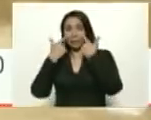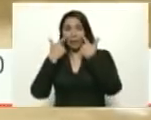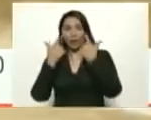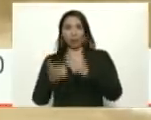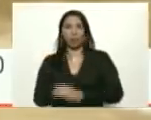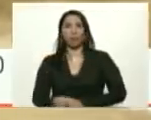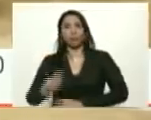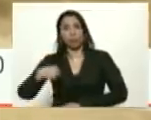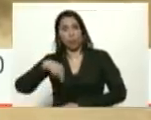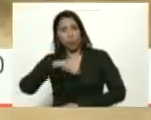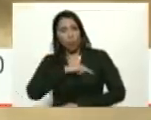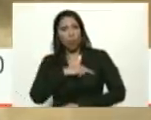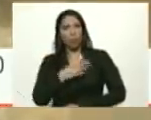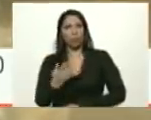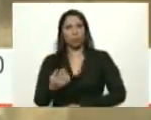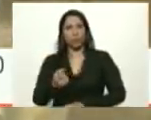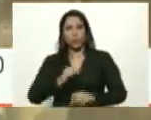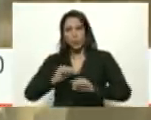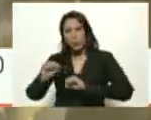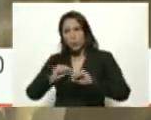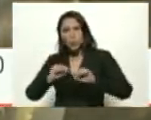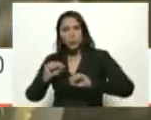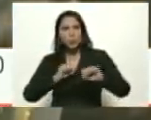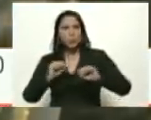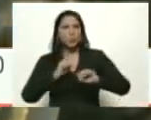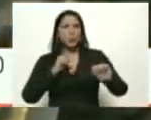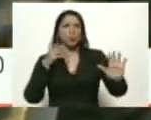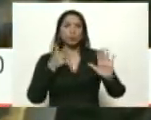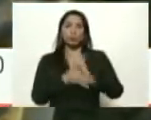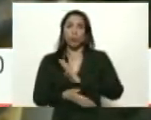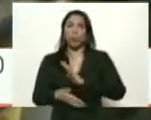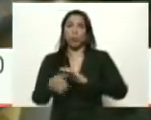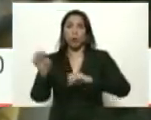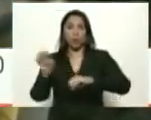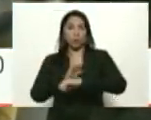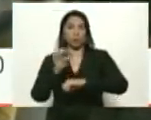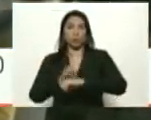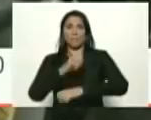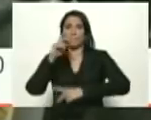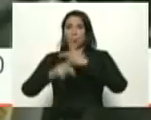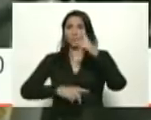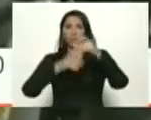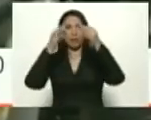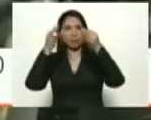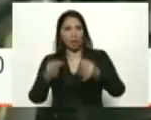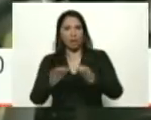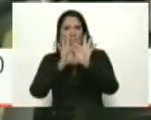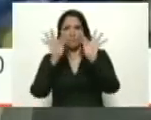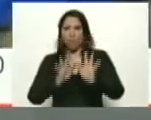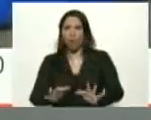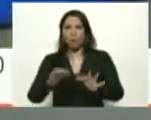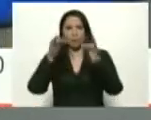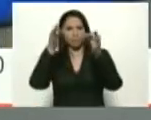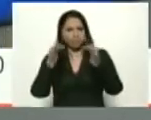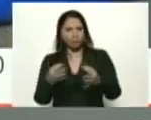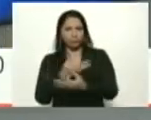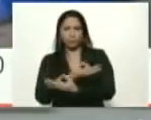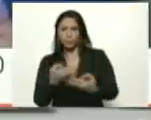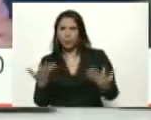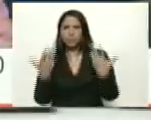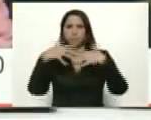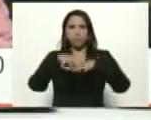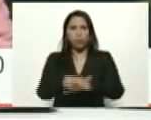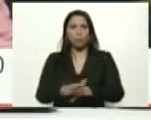para nosotros movernos sobre la economía productiva real de manera correcta,